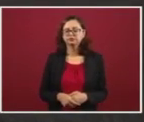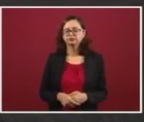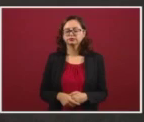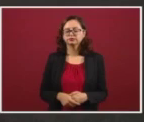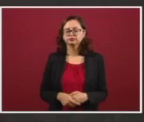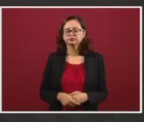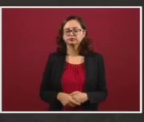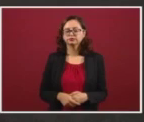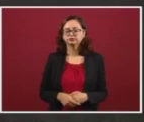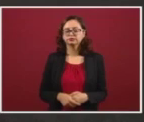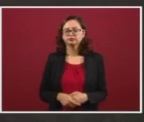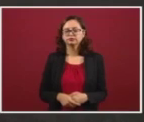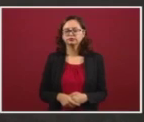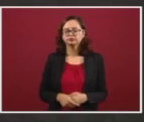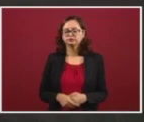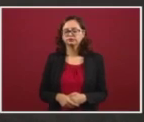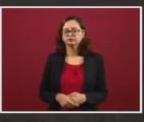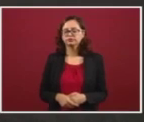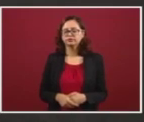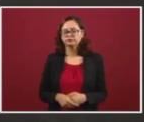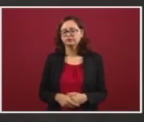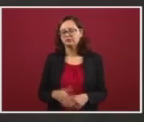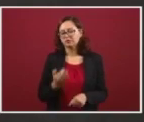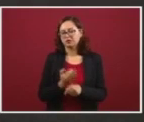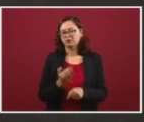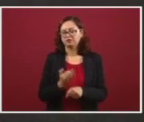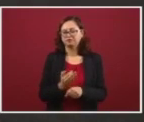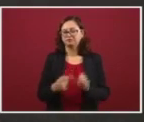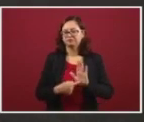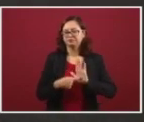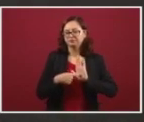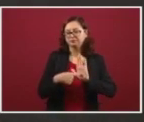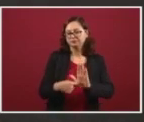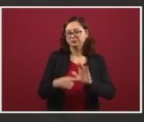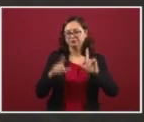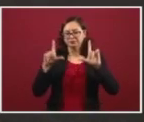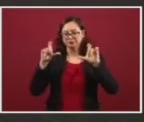ver la exposición que se hizo